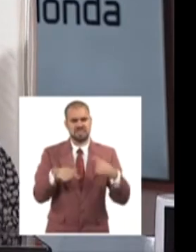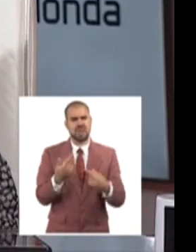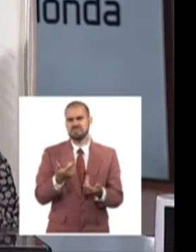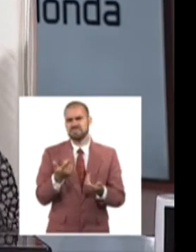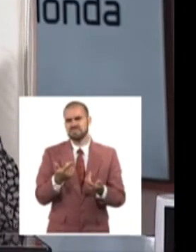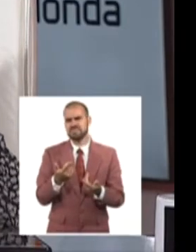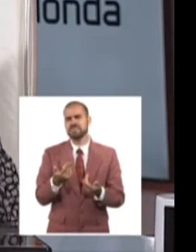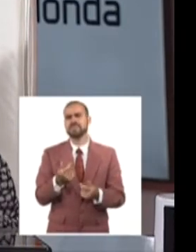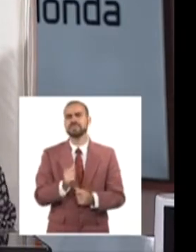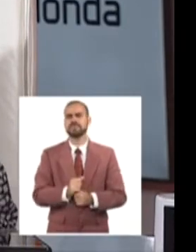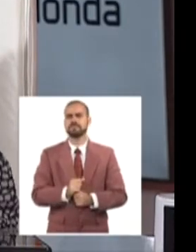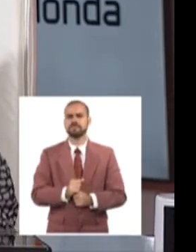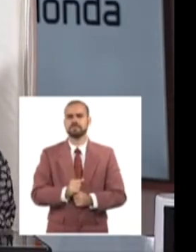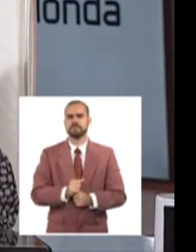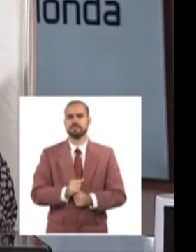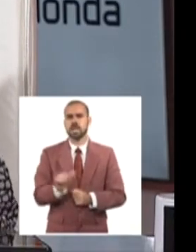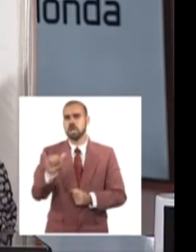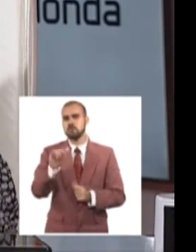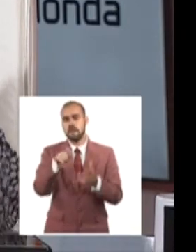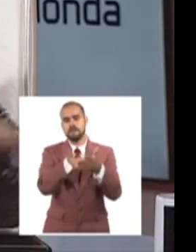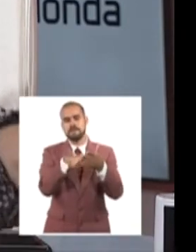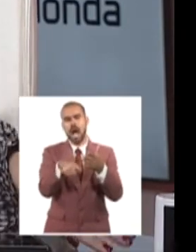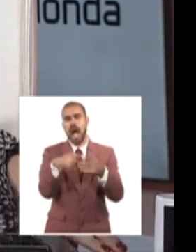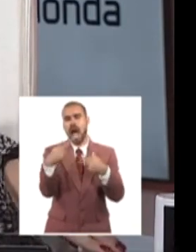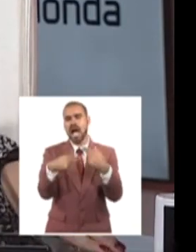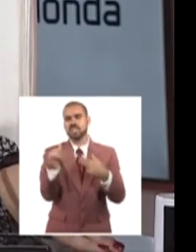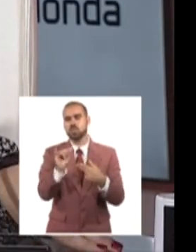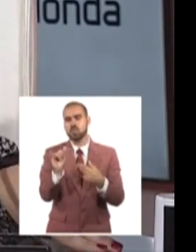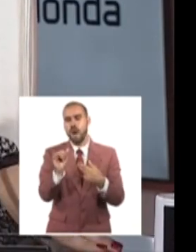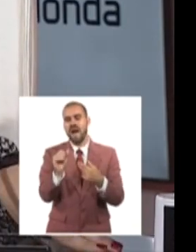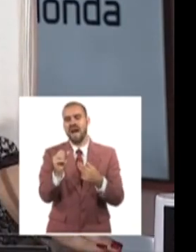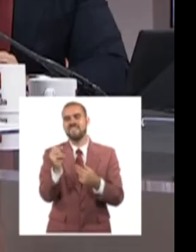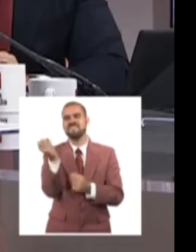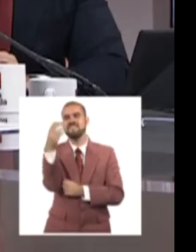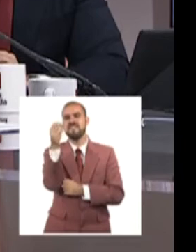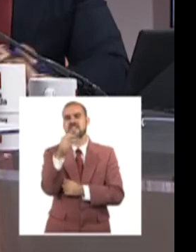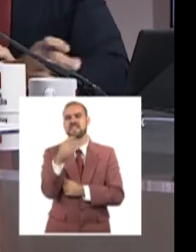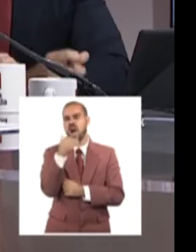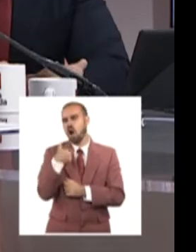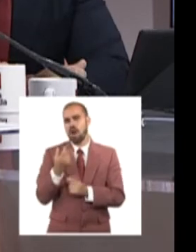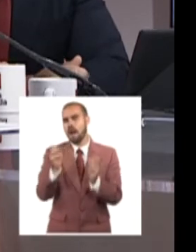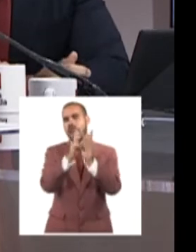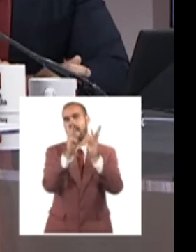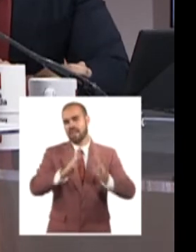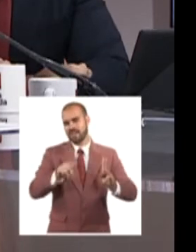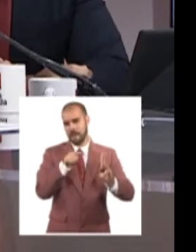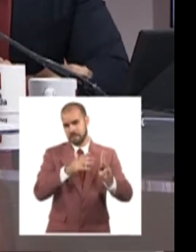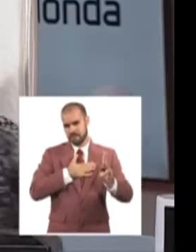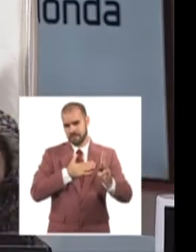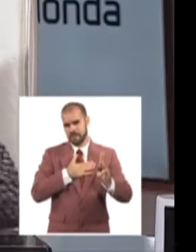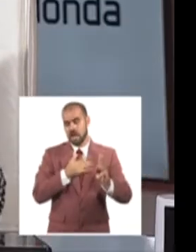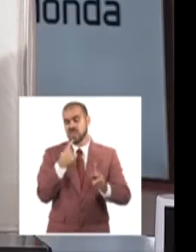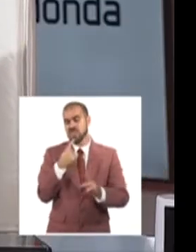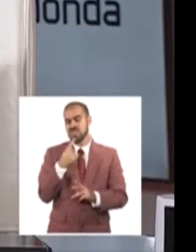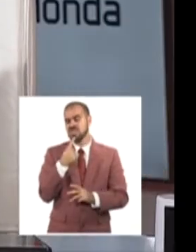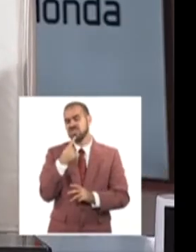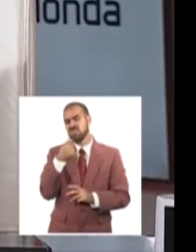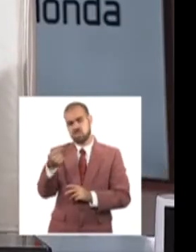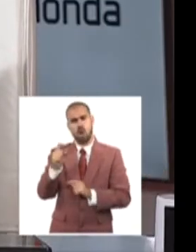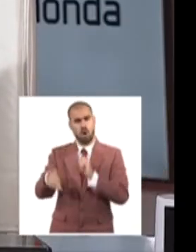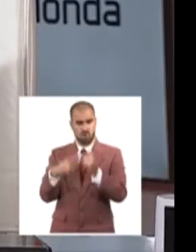especie de estrategia de crear falsos positivos pero en las redes sociales le acusan al pp de crear